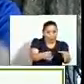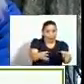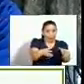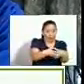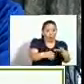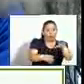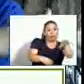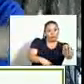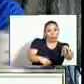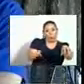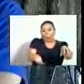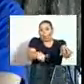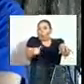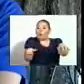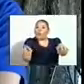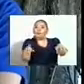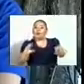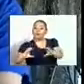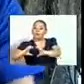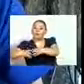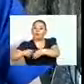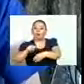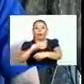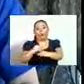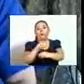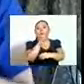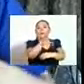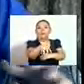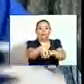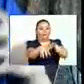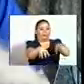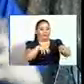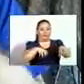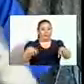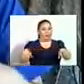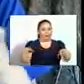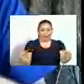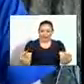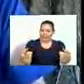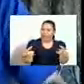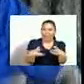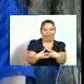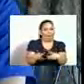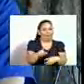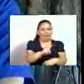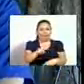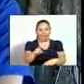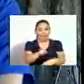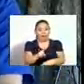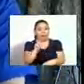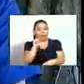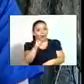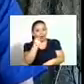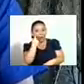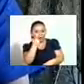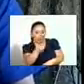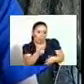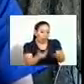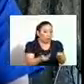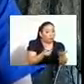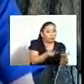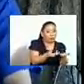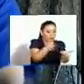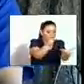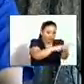parte frontal, una en la parte derecha y otra en la parte superior, para evitar que se haga una concentración de personas. Entonces ellos andrán a una promoción, se